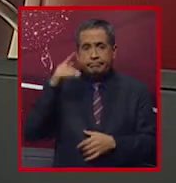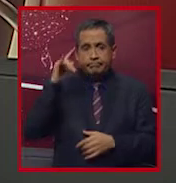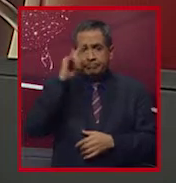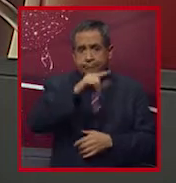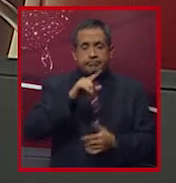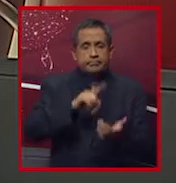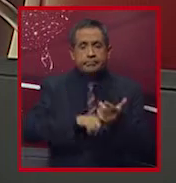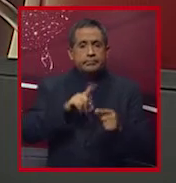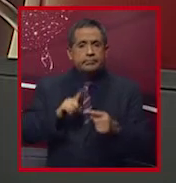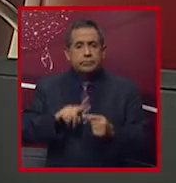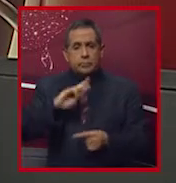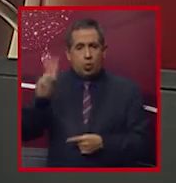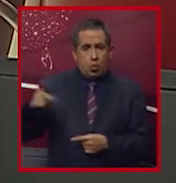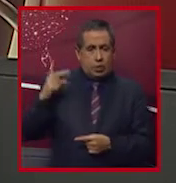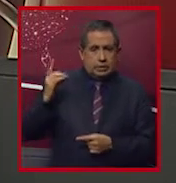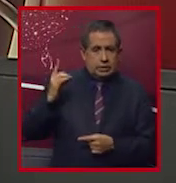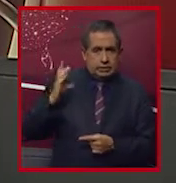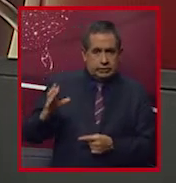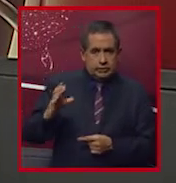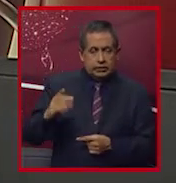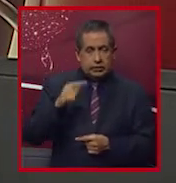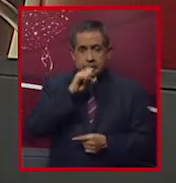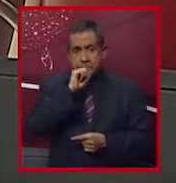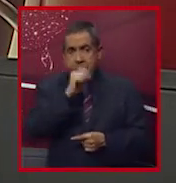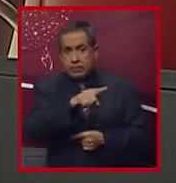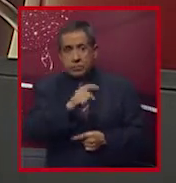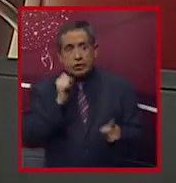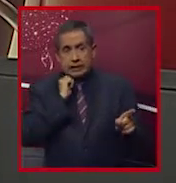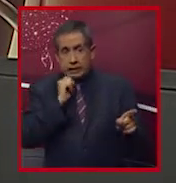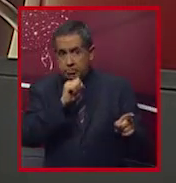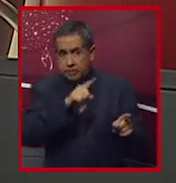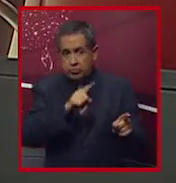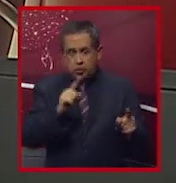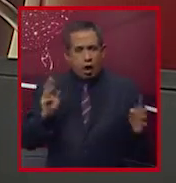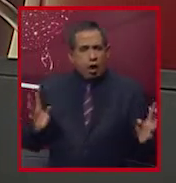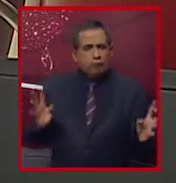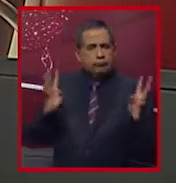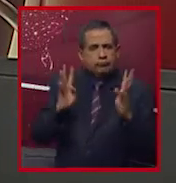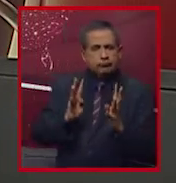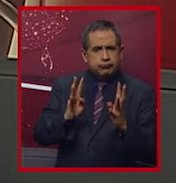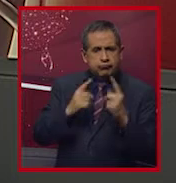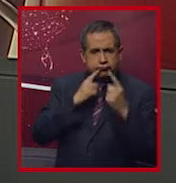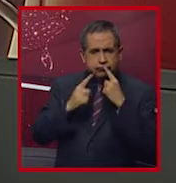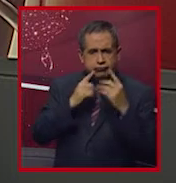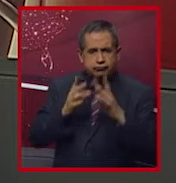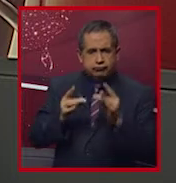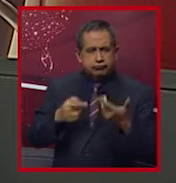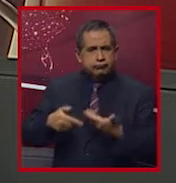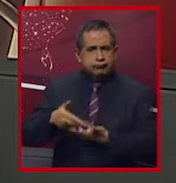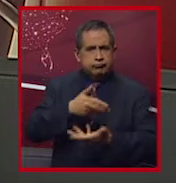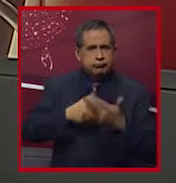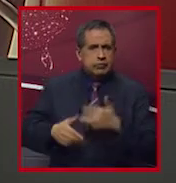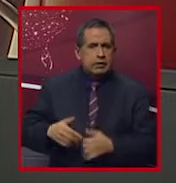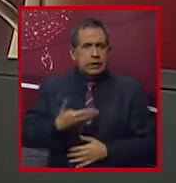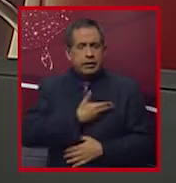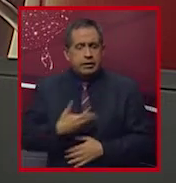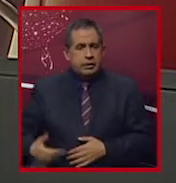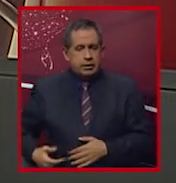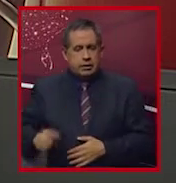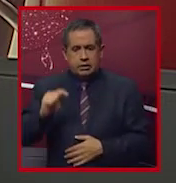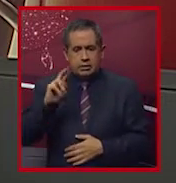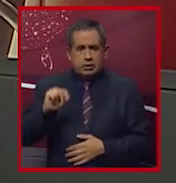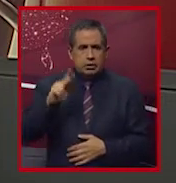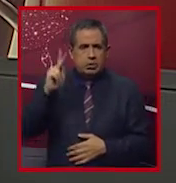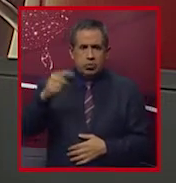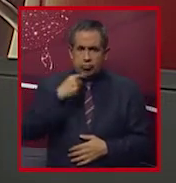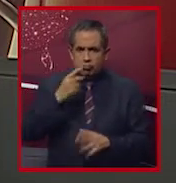contraparte estadounidense, tanto diputados como senadores, los representantes como los senadores. Lamentó el anuncio del presidente Donald Trump pues,